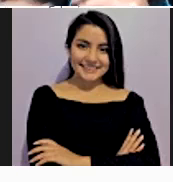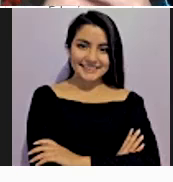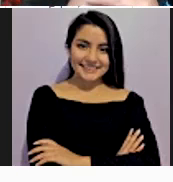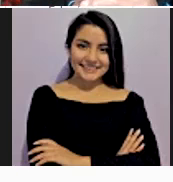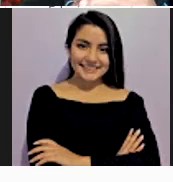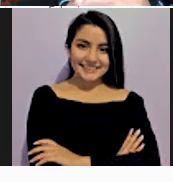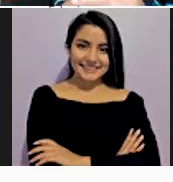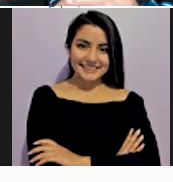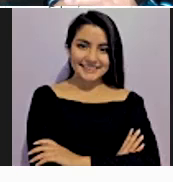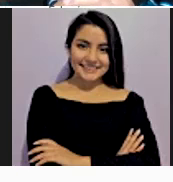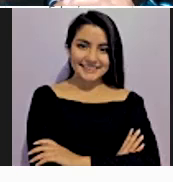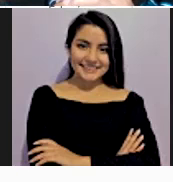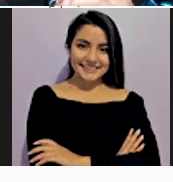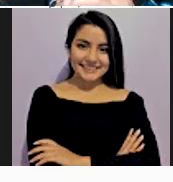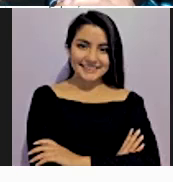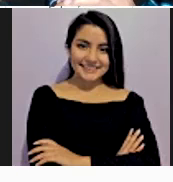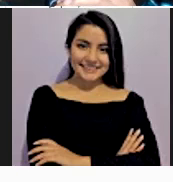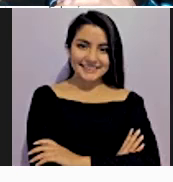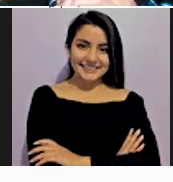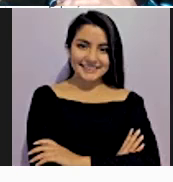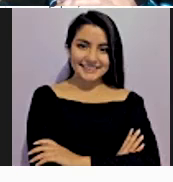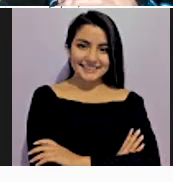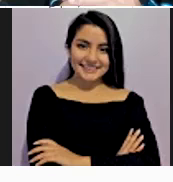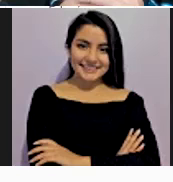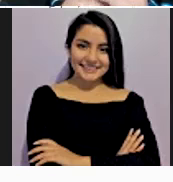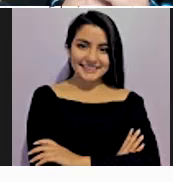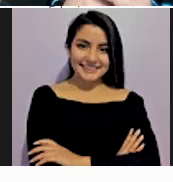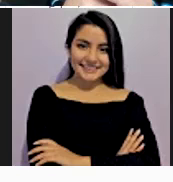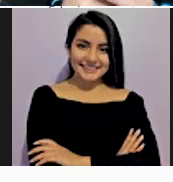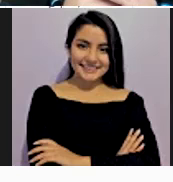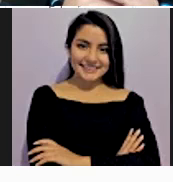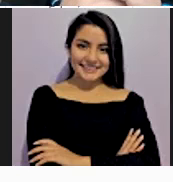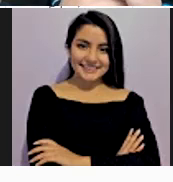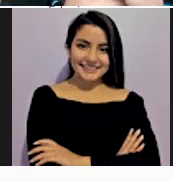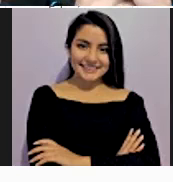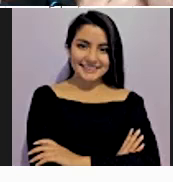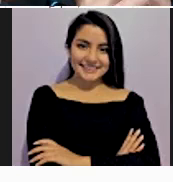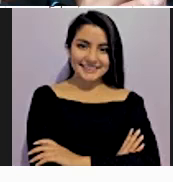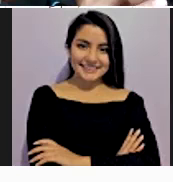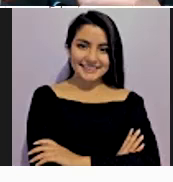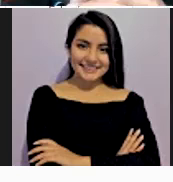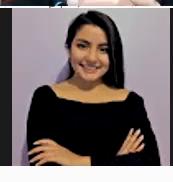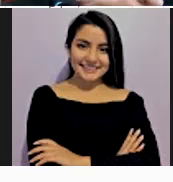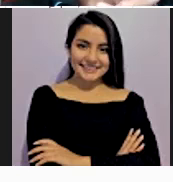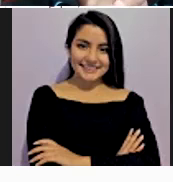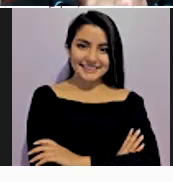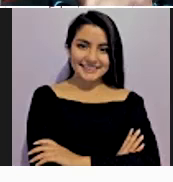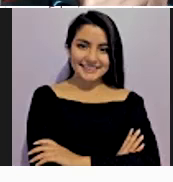Lo llaman así, ¿no? Bueno, entonces, ¿cuál debe ser mayor o menor? ¿O deben ser iguales? ¿Cómo es